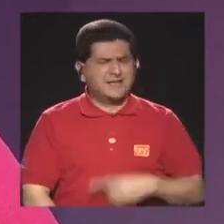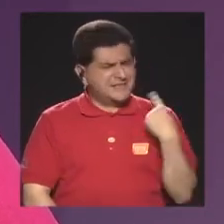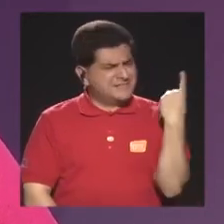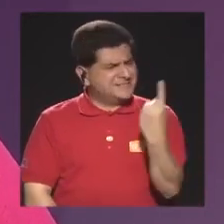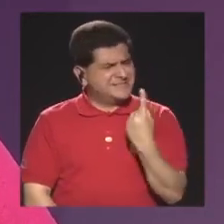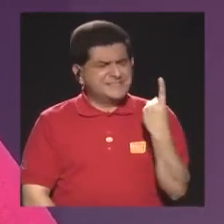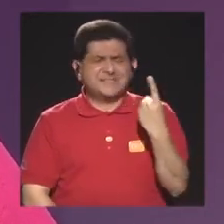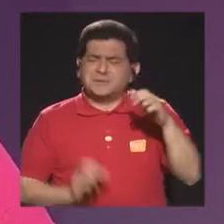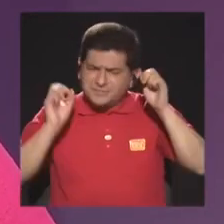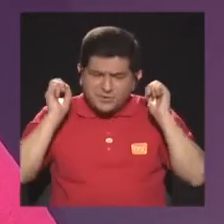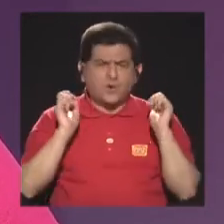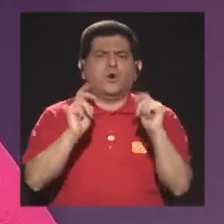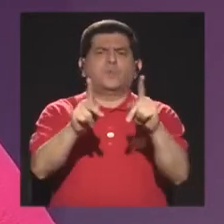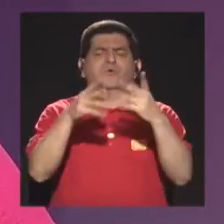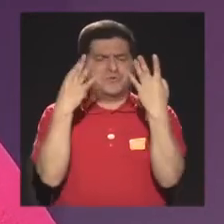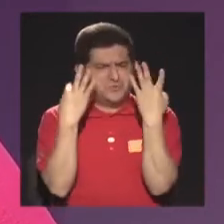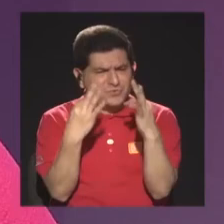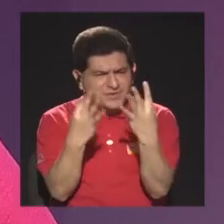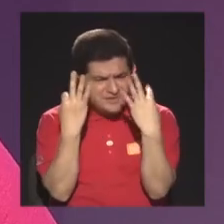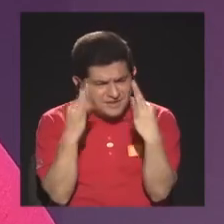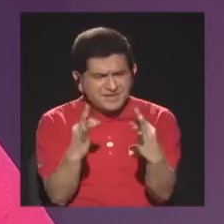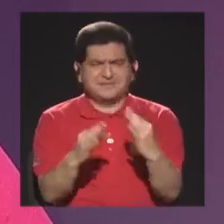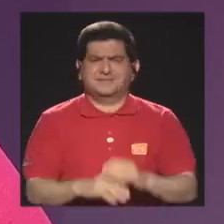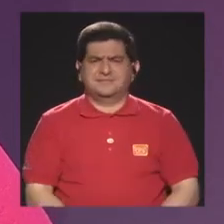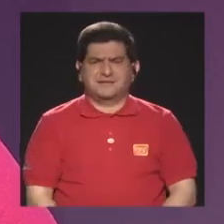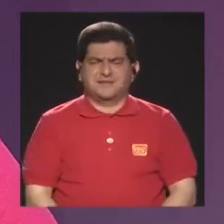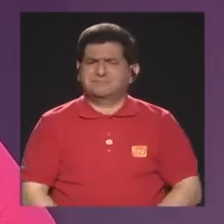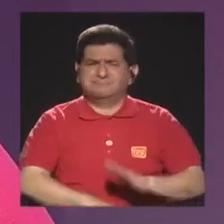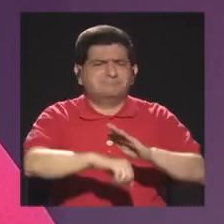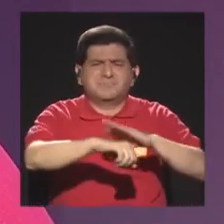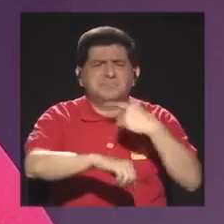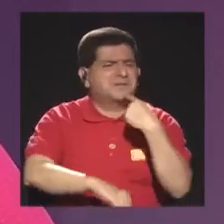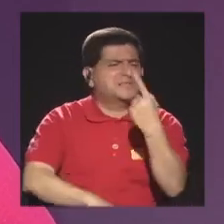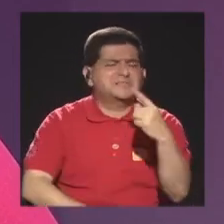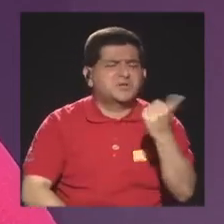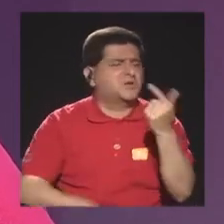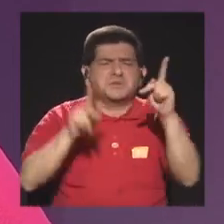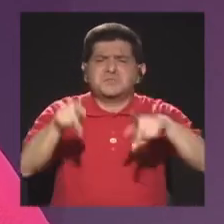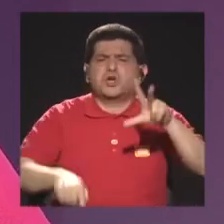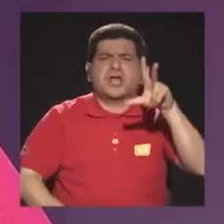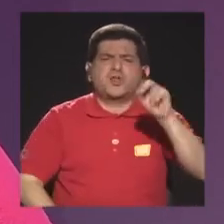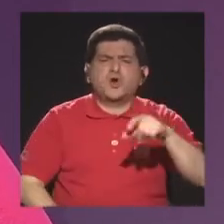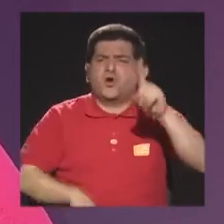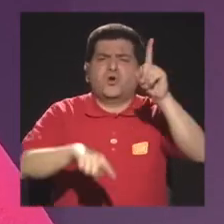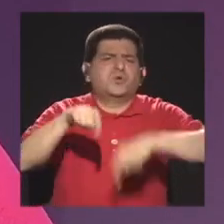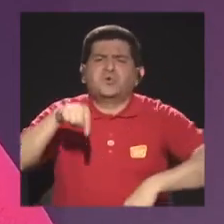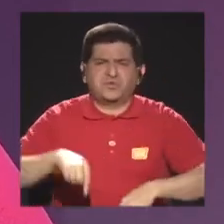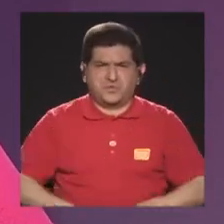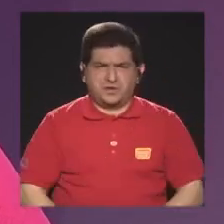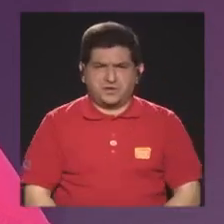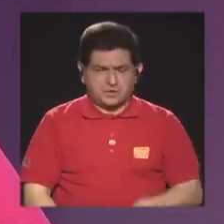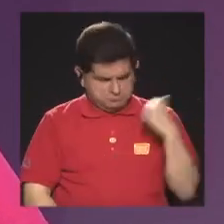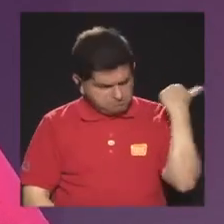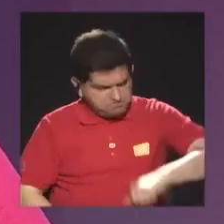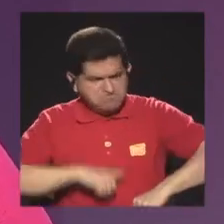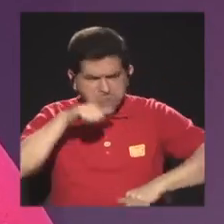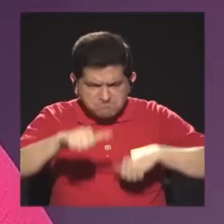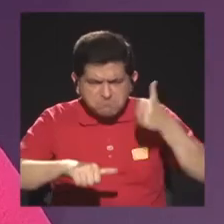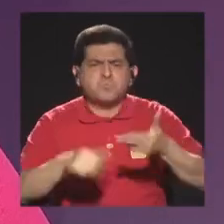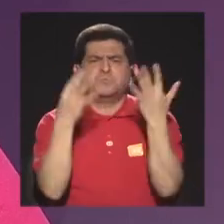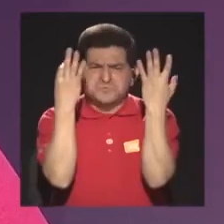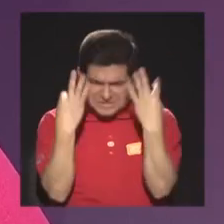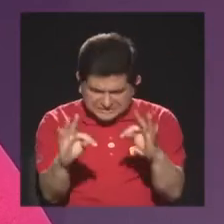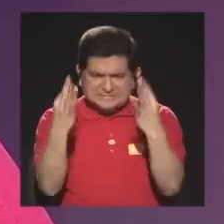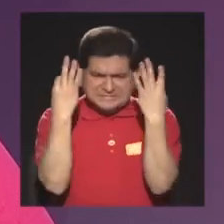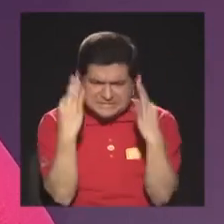deben darse la oportunidad de intentar algo. No permitan que le digan que no se puede. Deben de luchar e